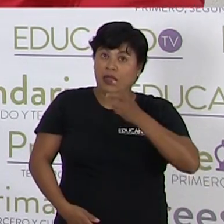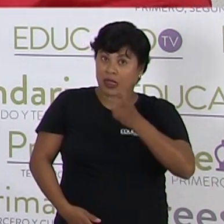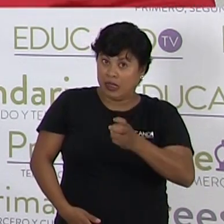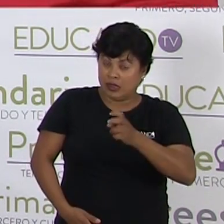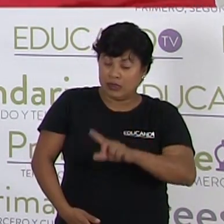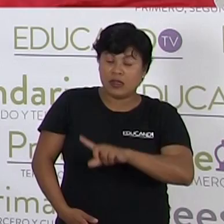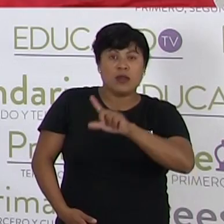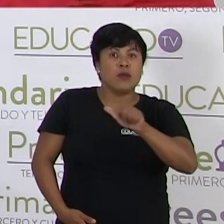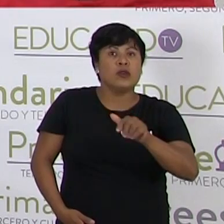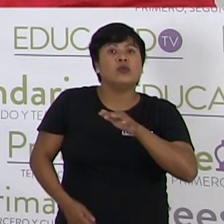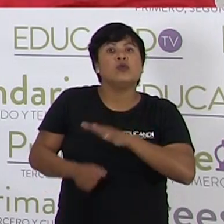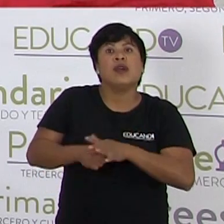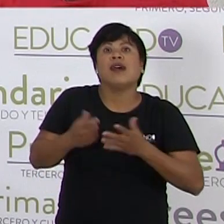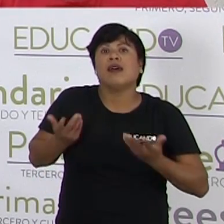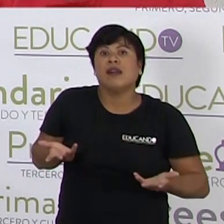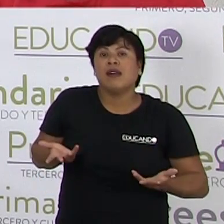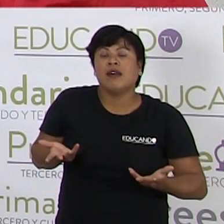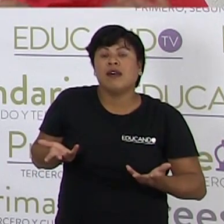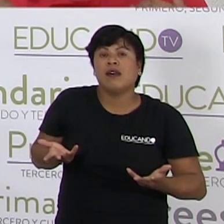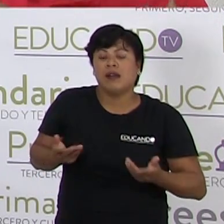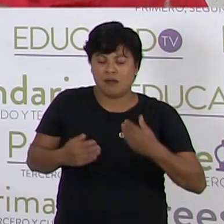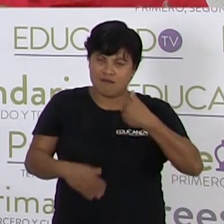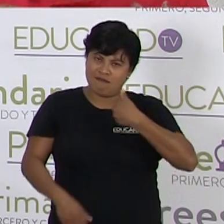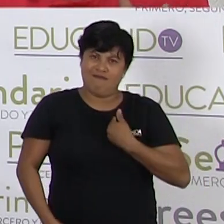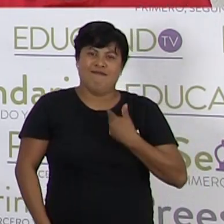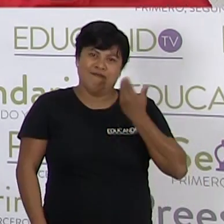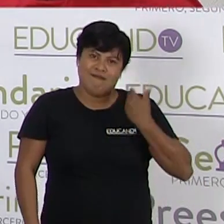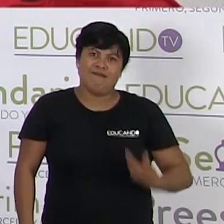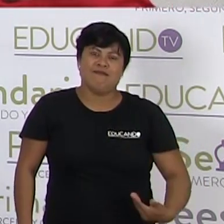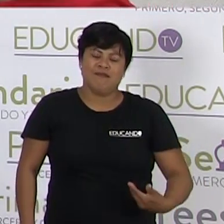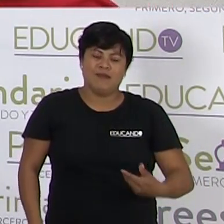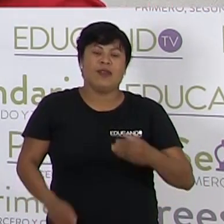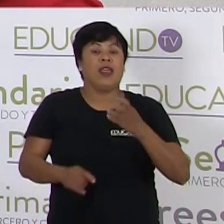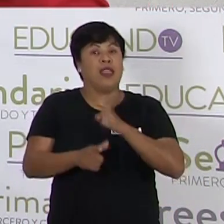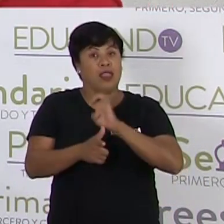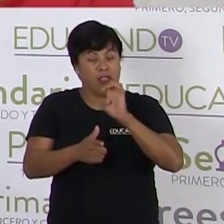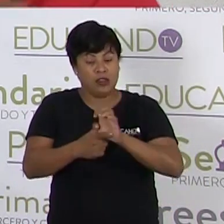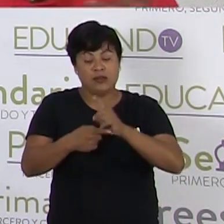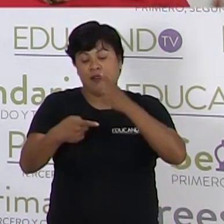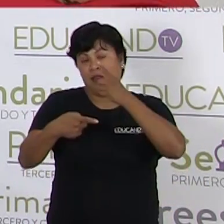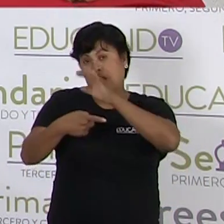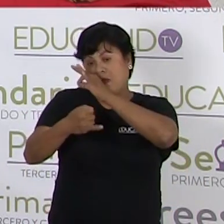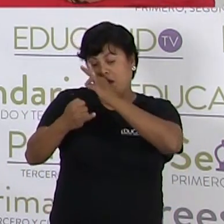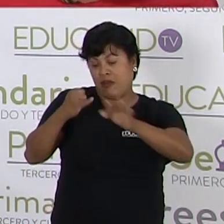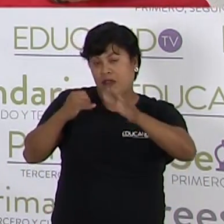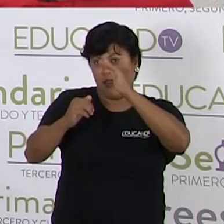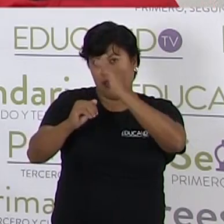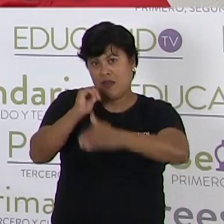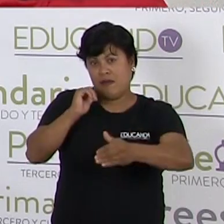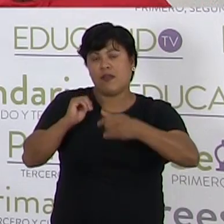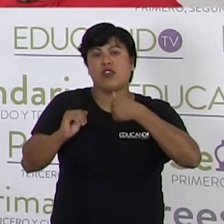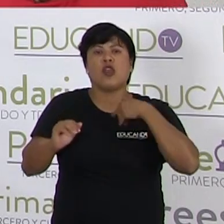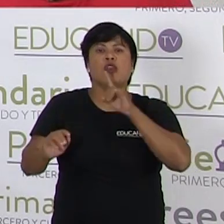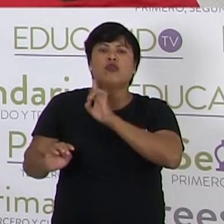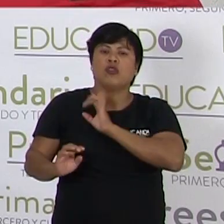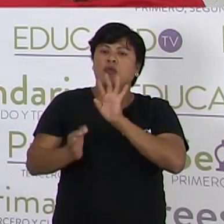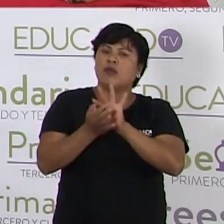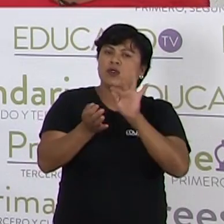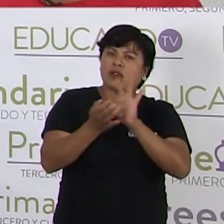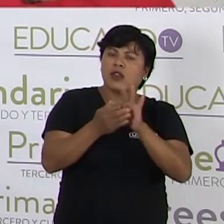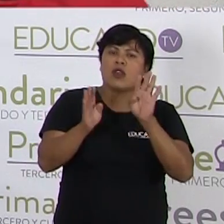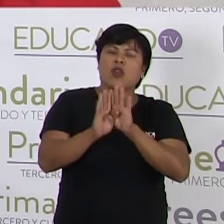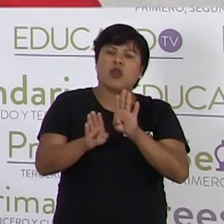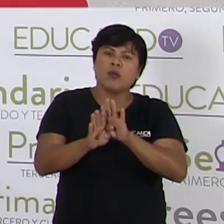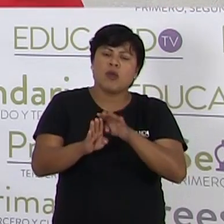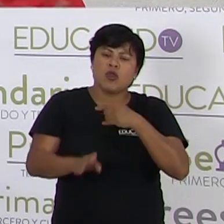Después, ¿de qué voy a hablar? De mí, ¿verdad? Entonces, después, al final, voy a explicar, voy a